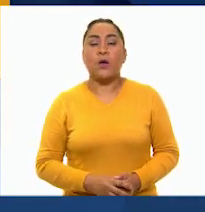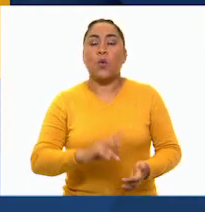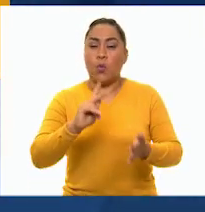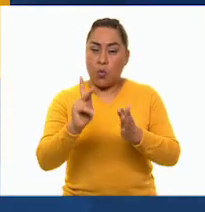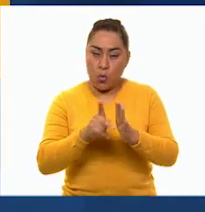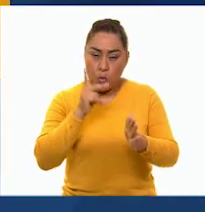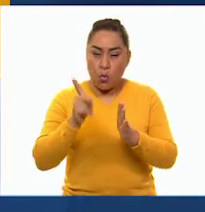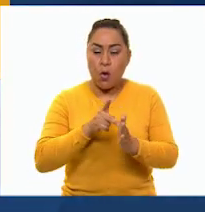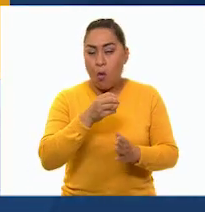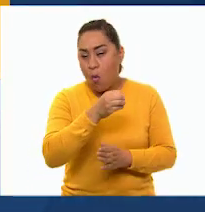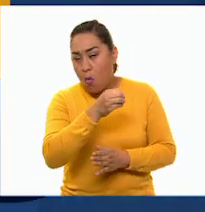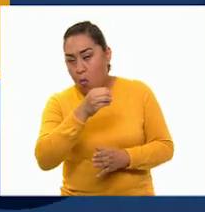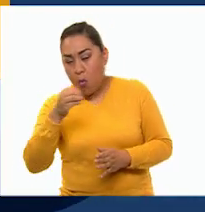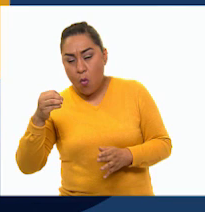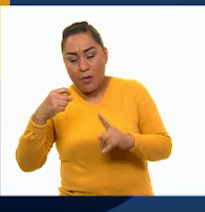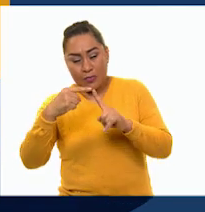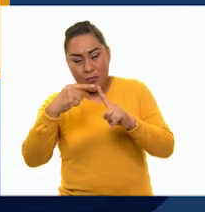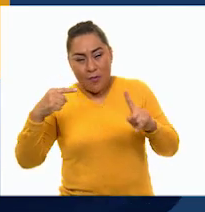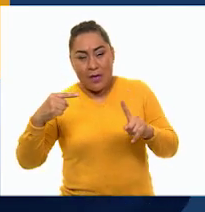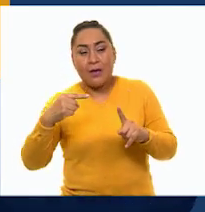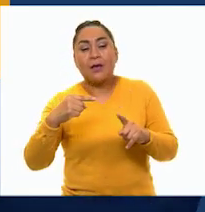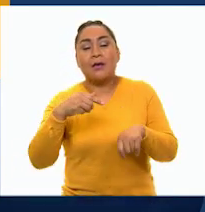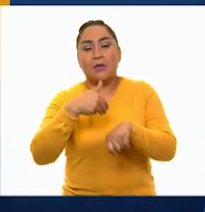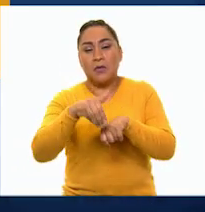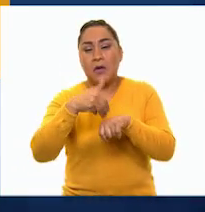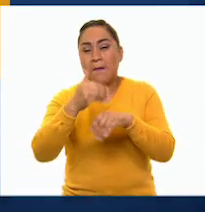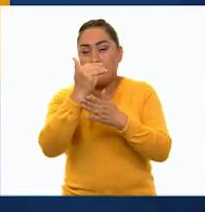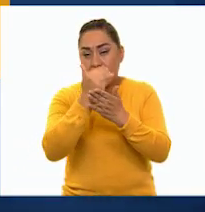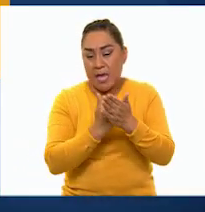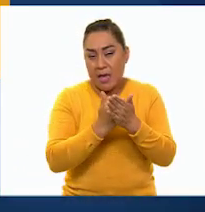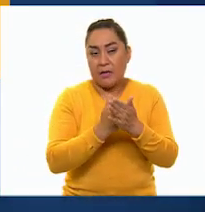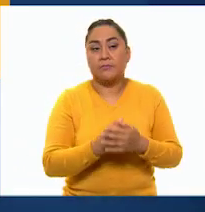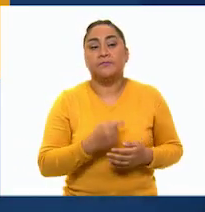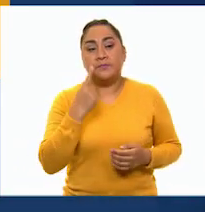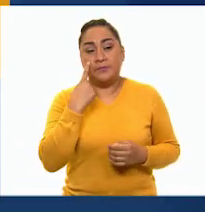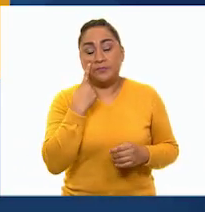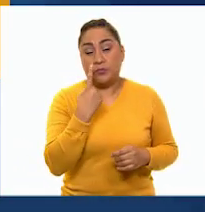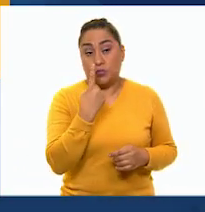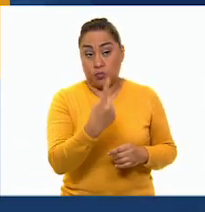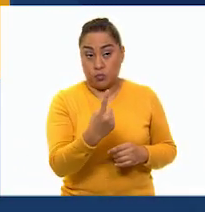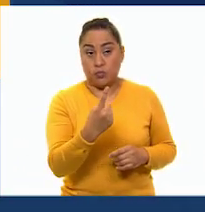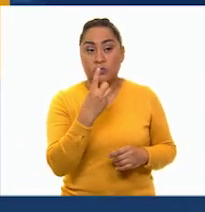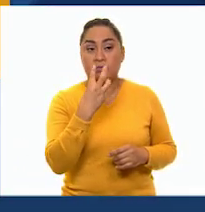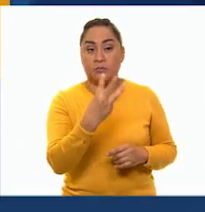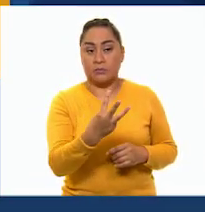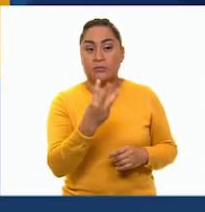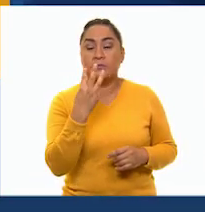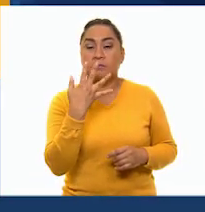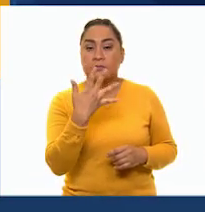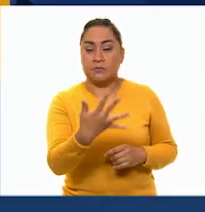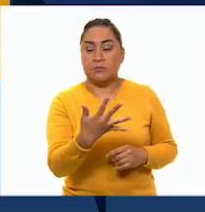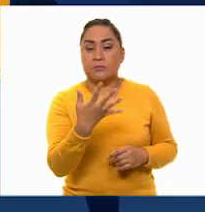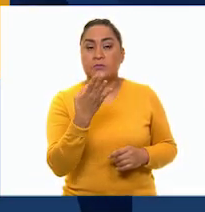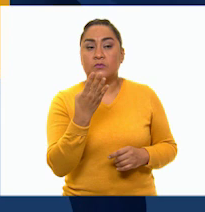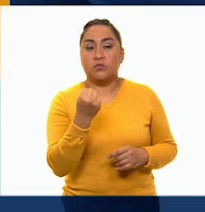Ordenemos los divisores de menor a mayor. 1, 3,